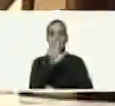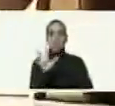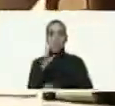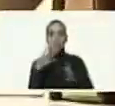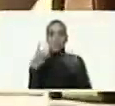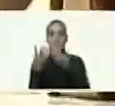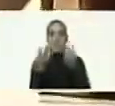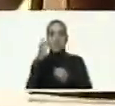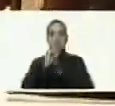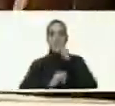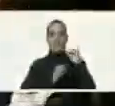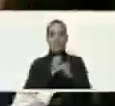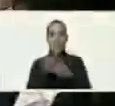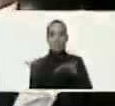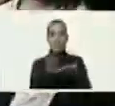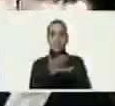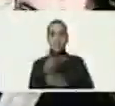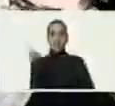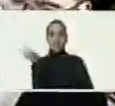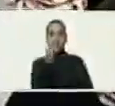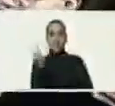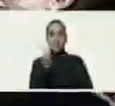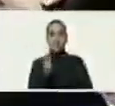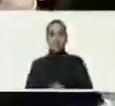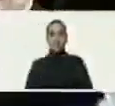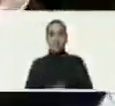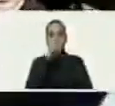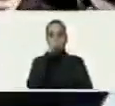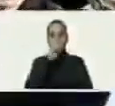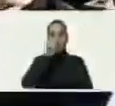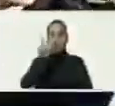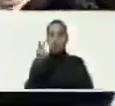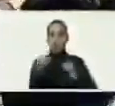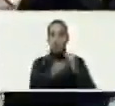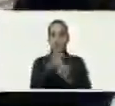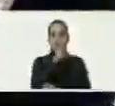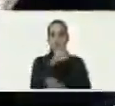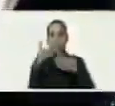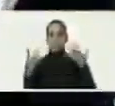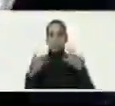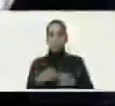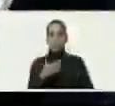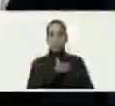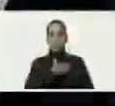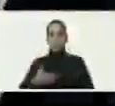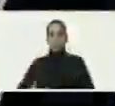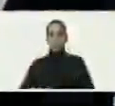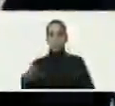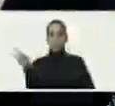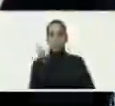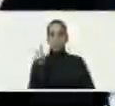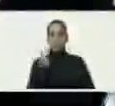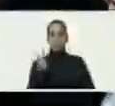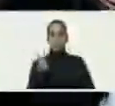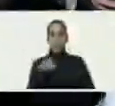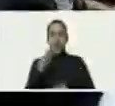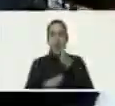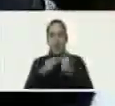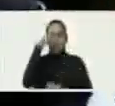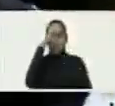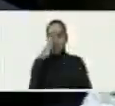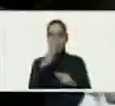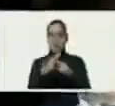Feria Internacional del Libro de Venezuela 2019. El jefe de Estado venezolano rinde homenaje